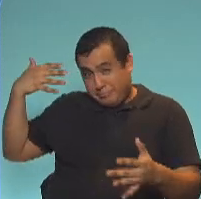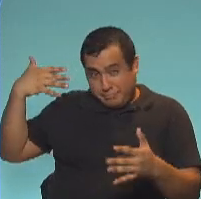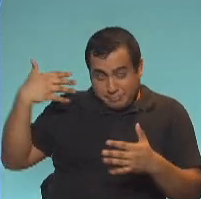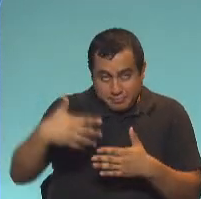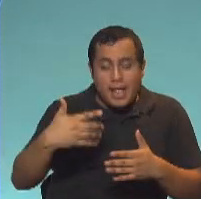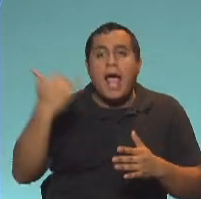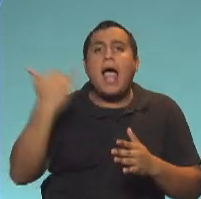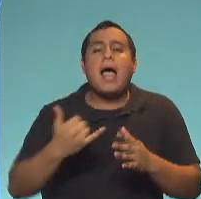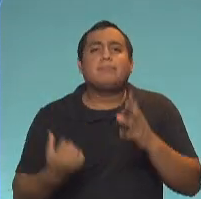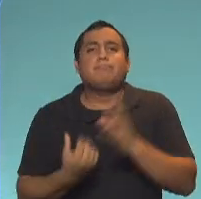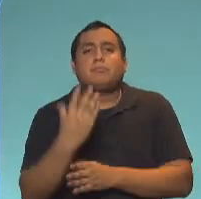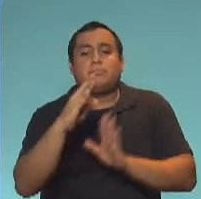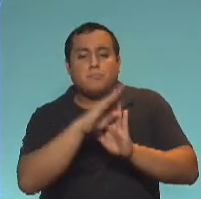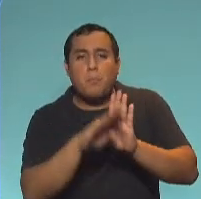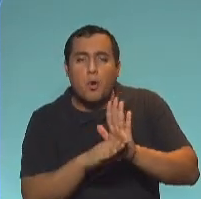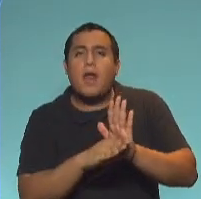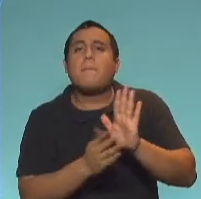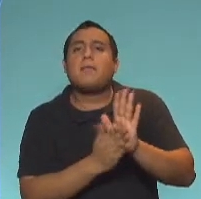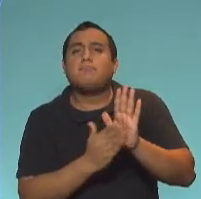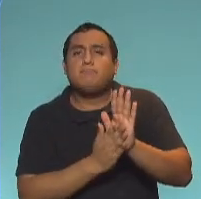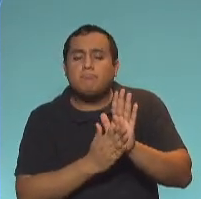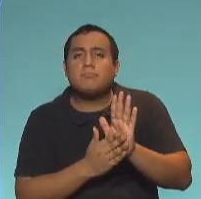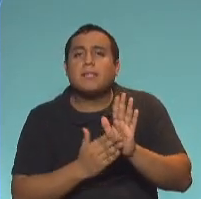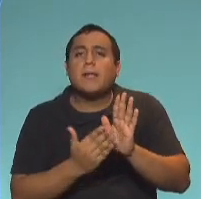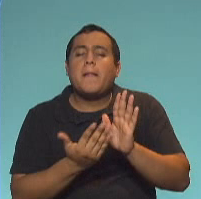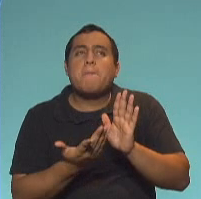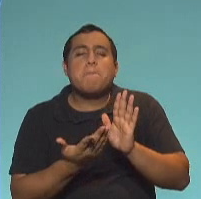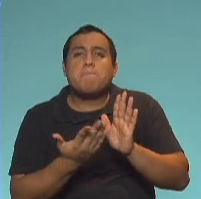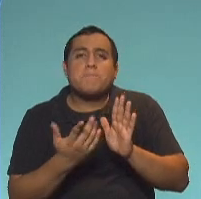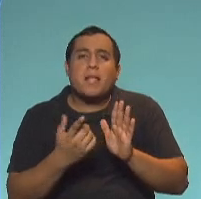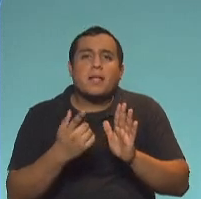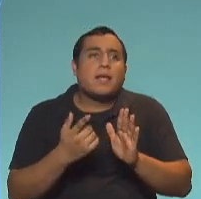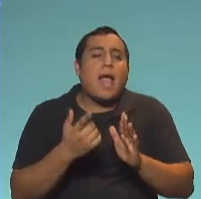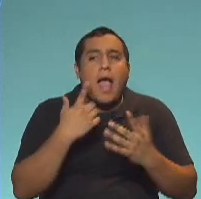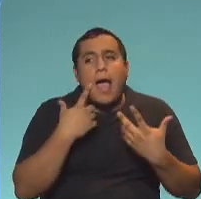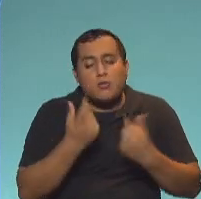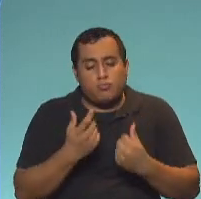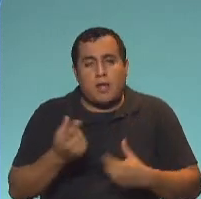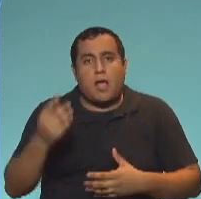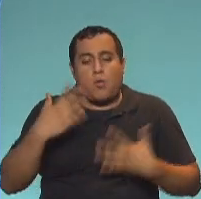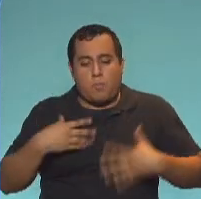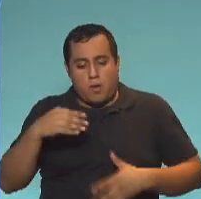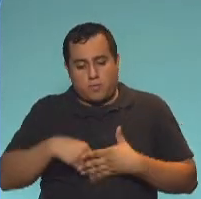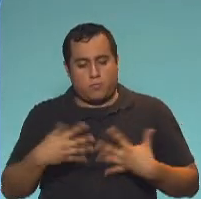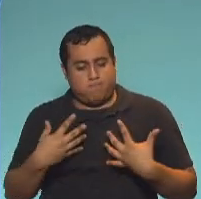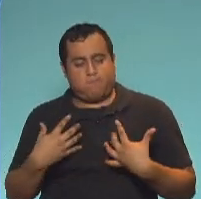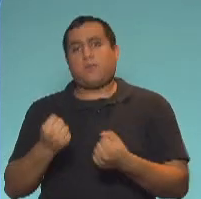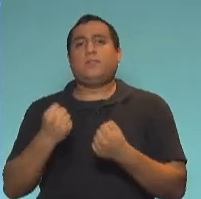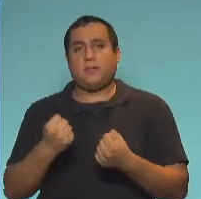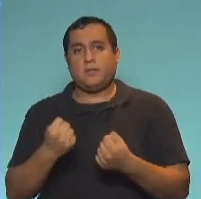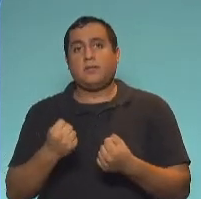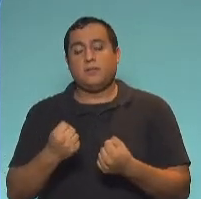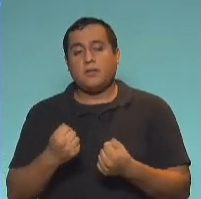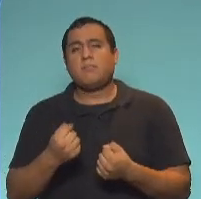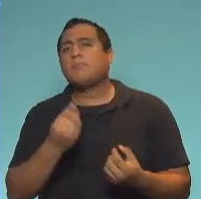programa que incluye la aplicación de un anticuerpo muy costoso llamado palivizumab para